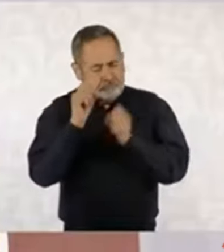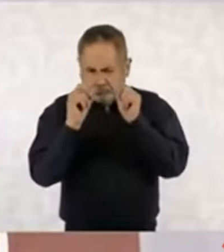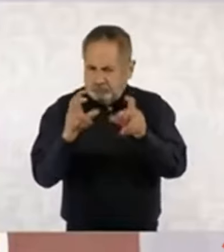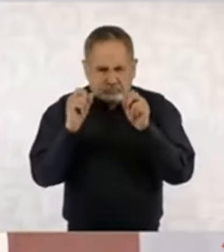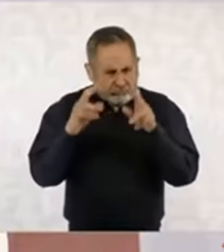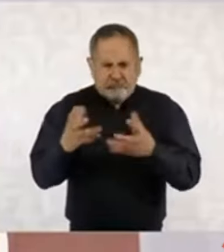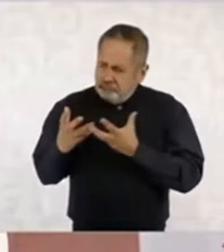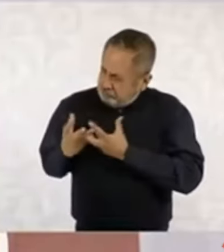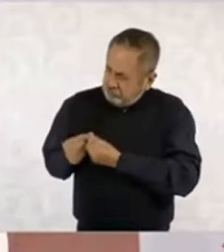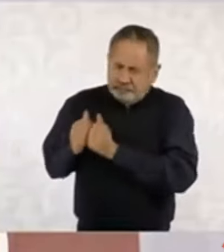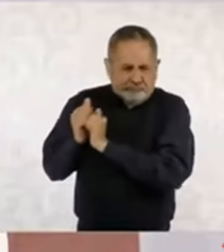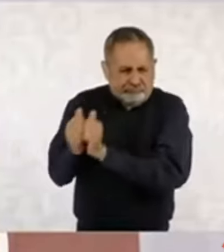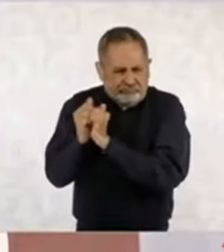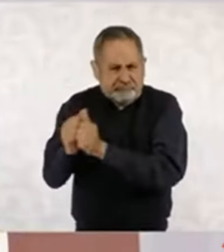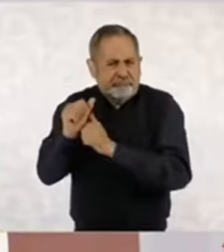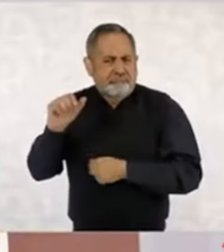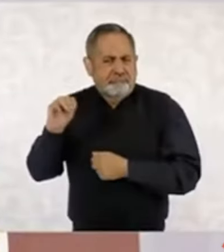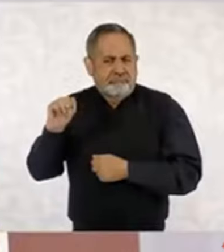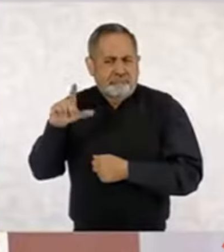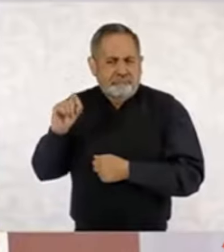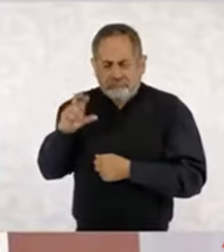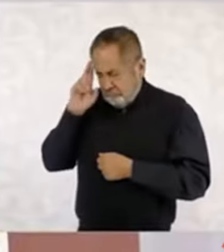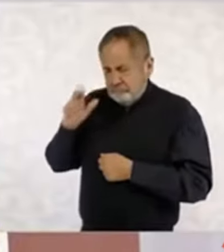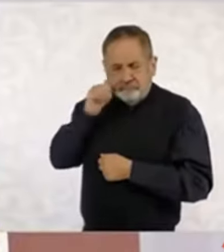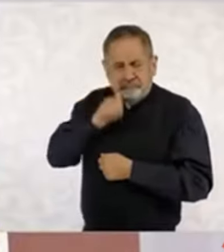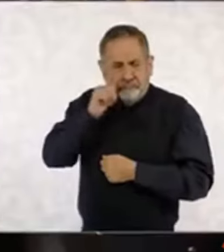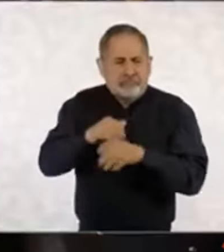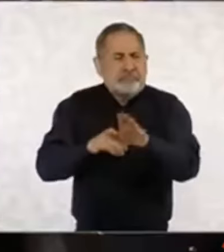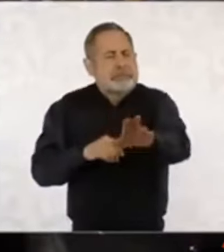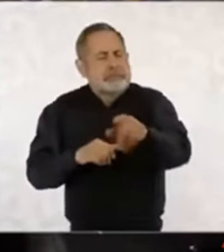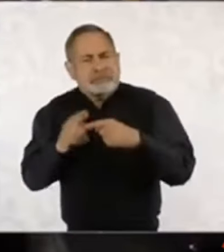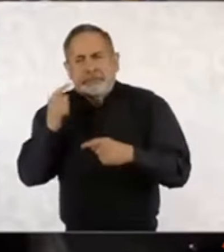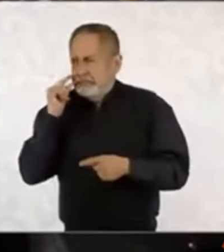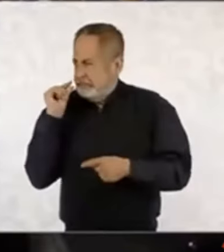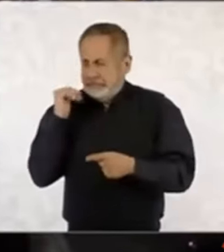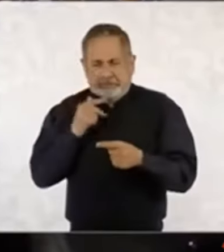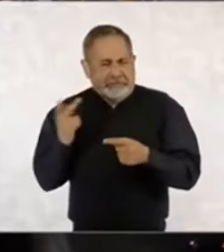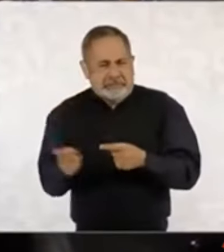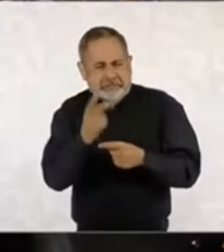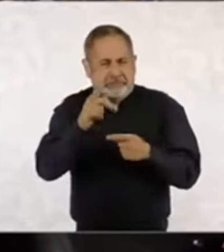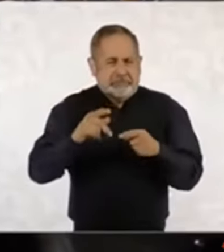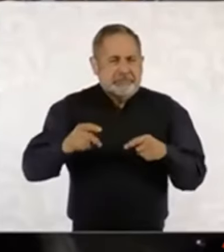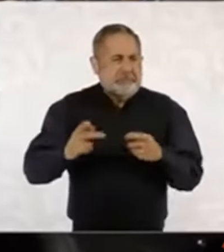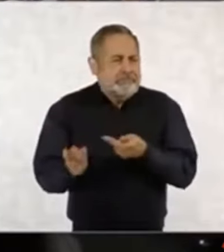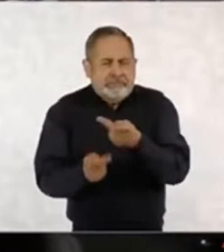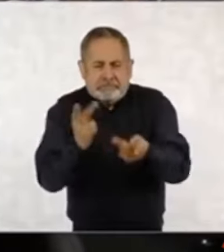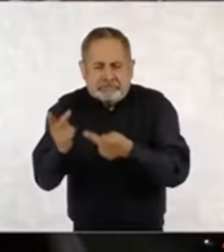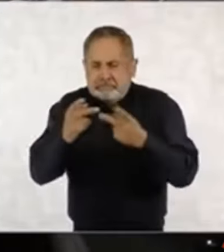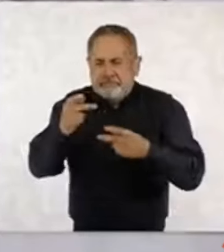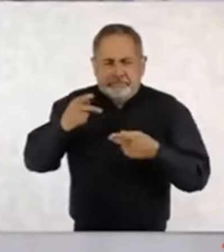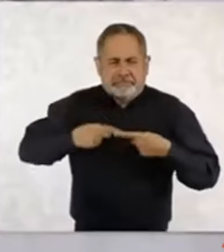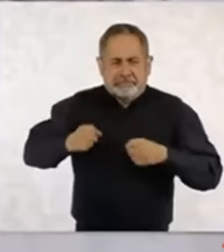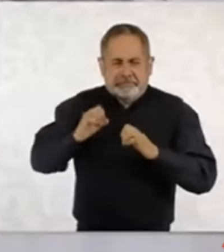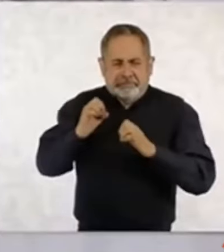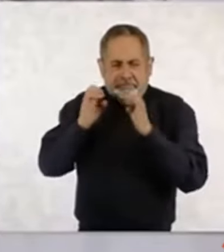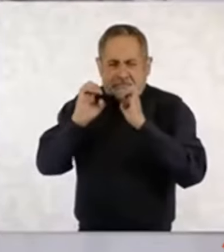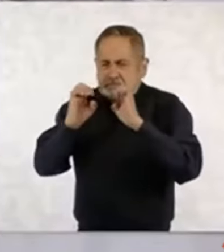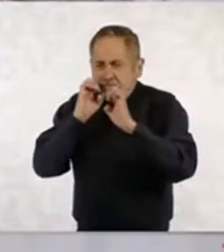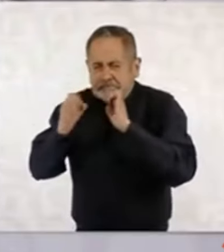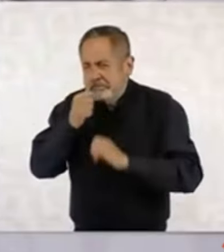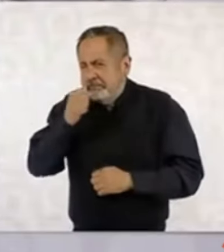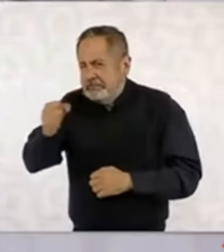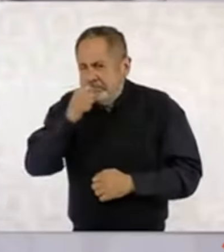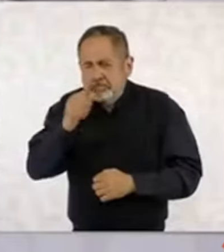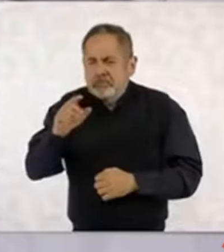No se divida. Les digo que hay encuestas, una encuesta que vi hace poco, que la gente le preguntan, oye, ¿qué opina del periodo